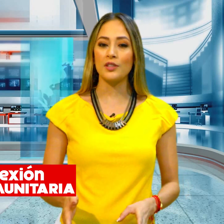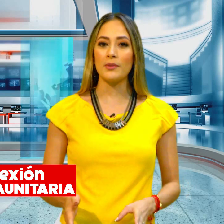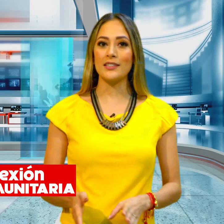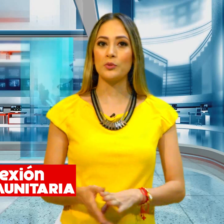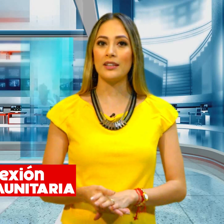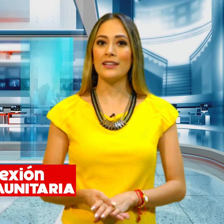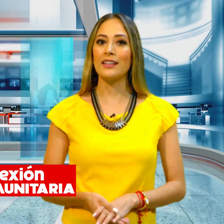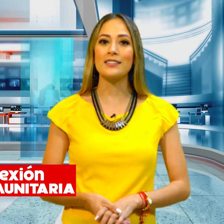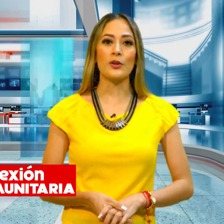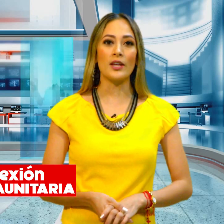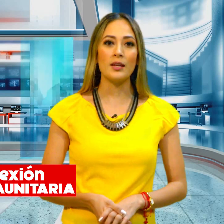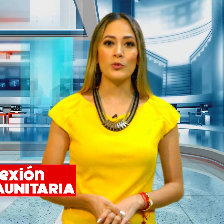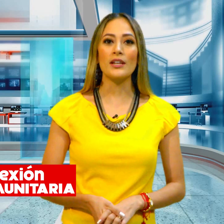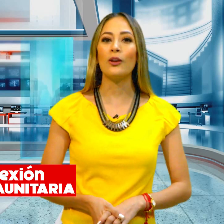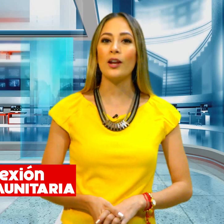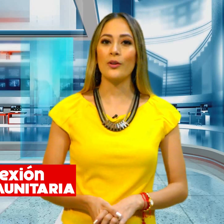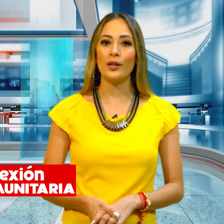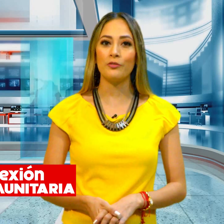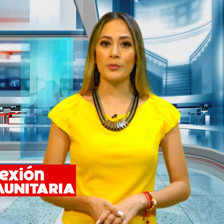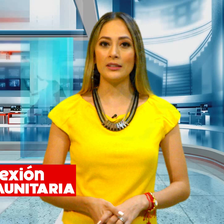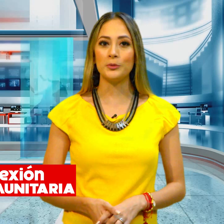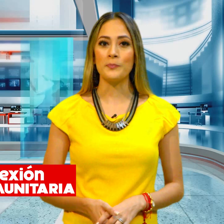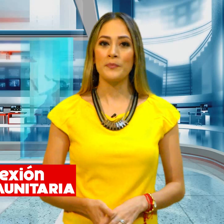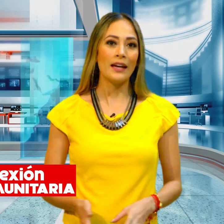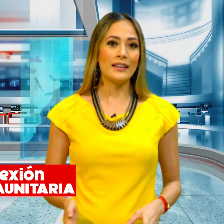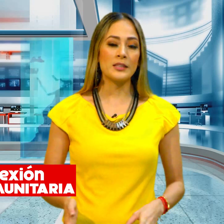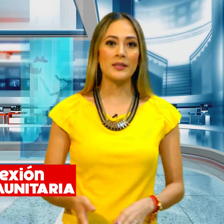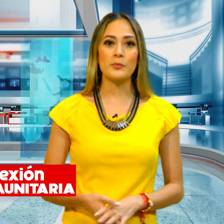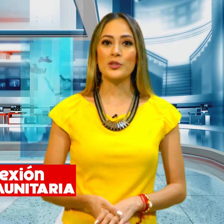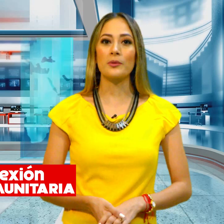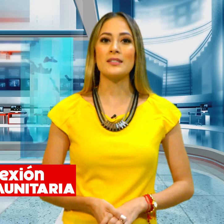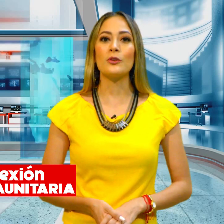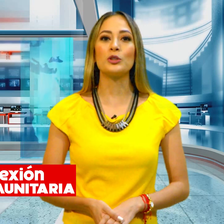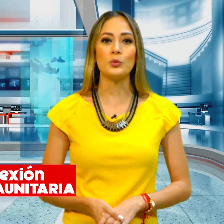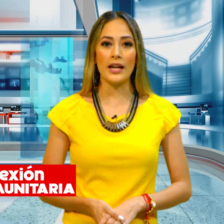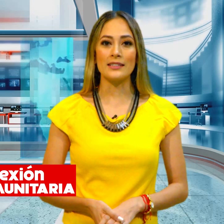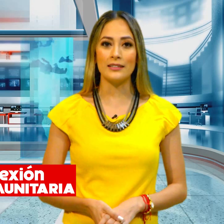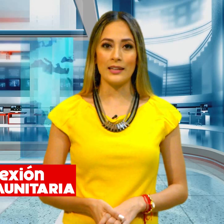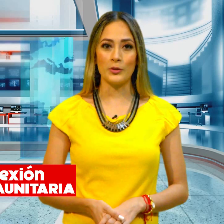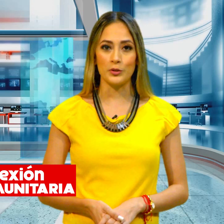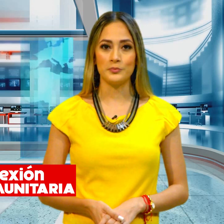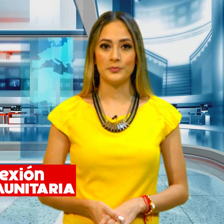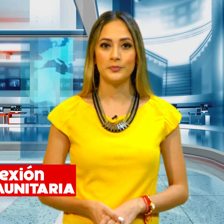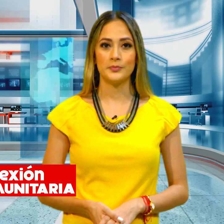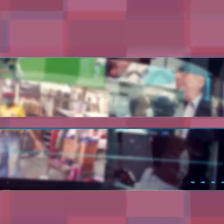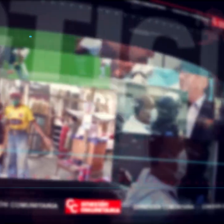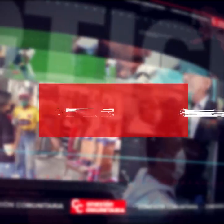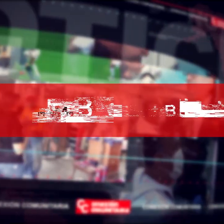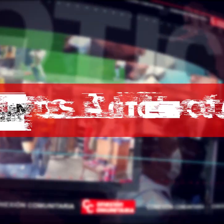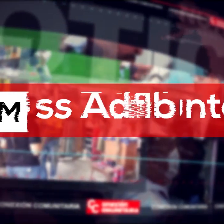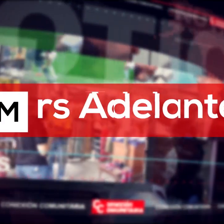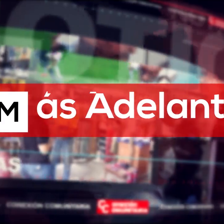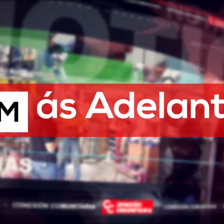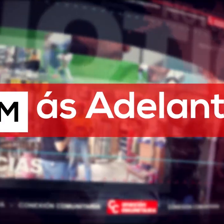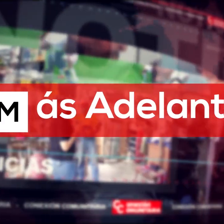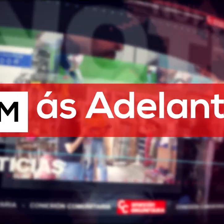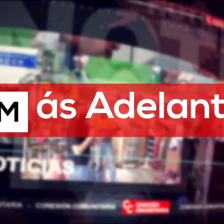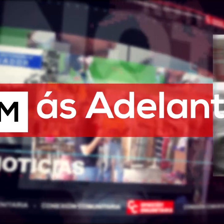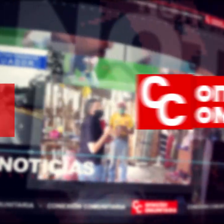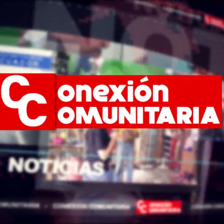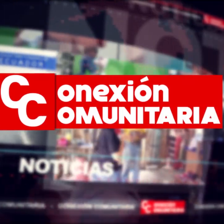y otros temas de su interés que desarrollaremos a lo largo del informativo. Antes, pasemos a revisar los titulares del día de hoy.